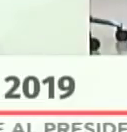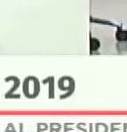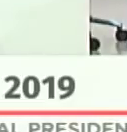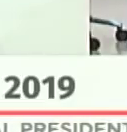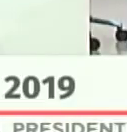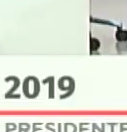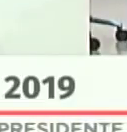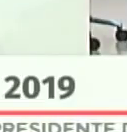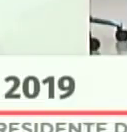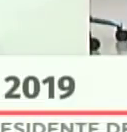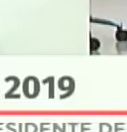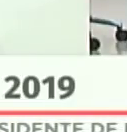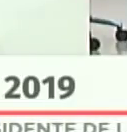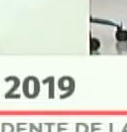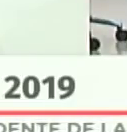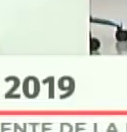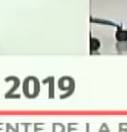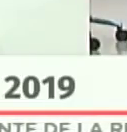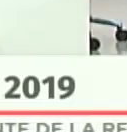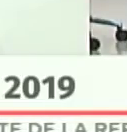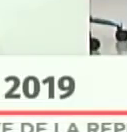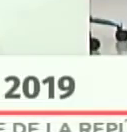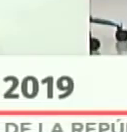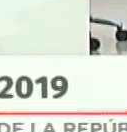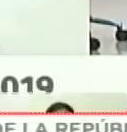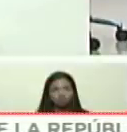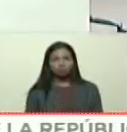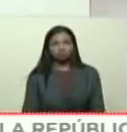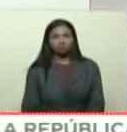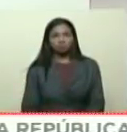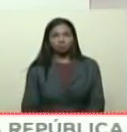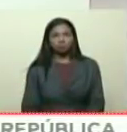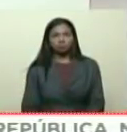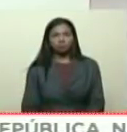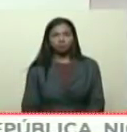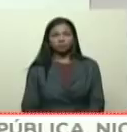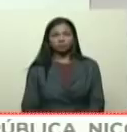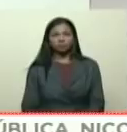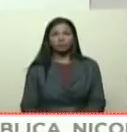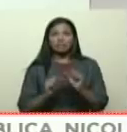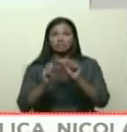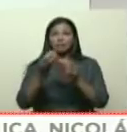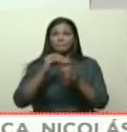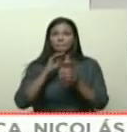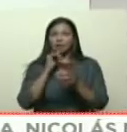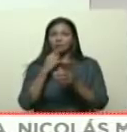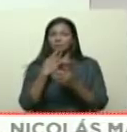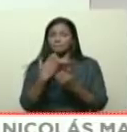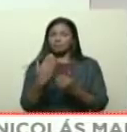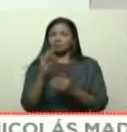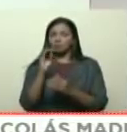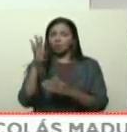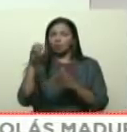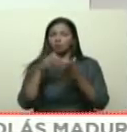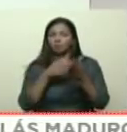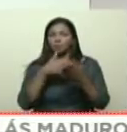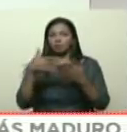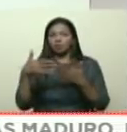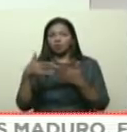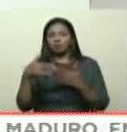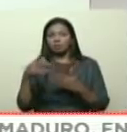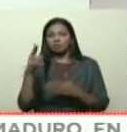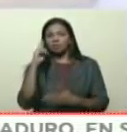el encuentro en septiembre, es un buen momento para avanzar en esto. Me están pidiendo 4.000 millones de